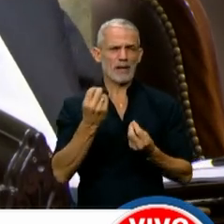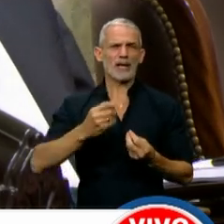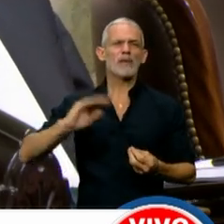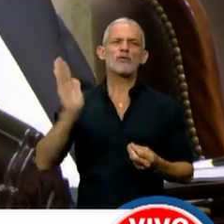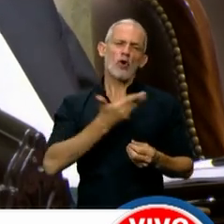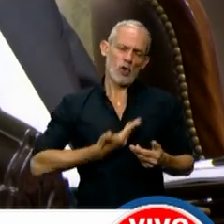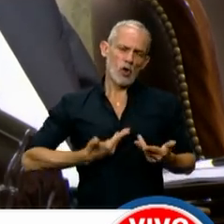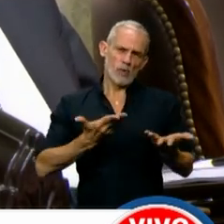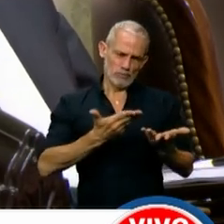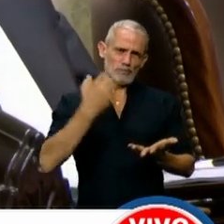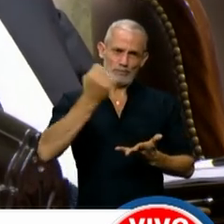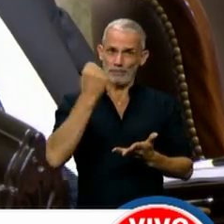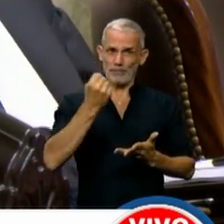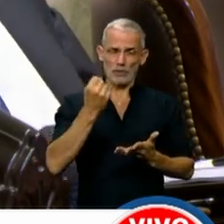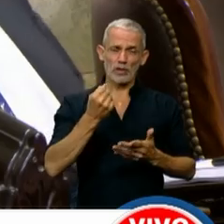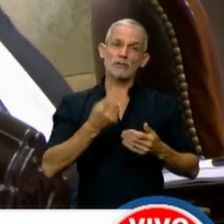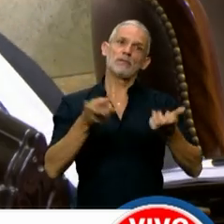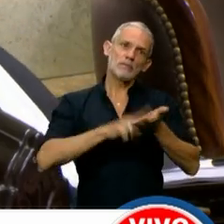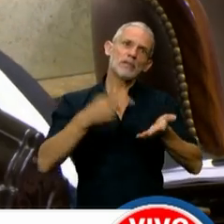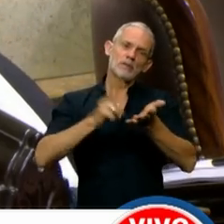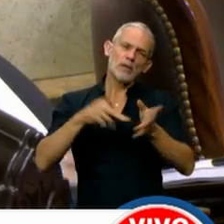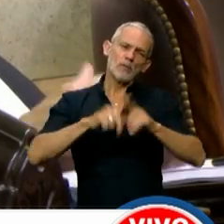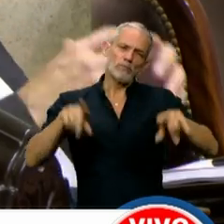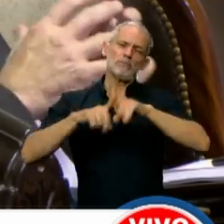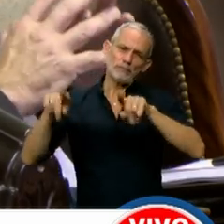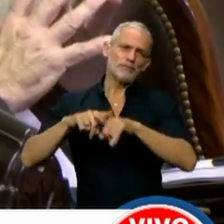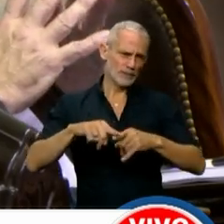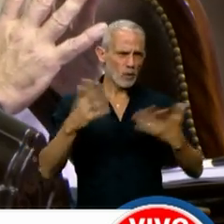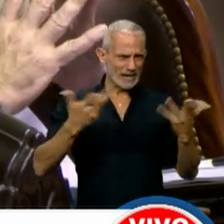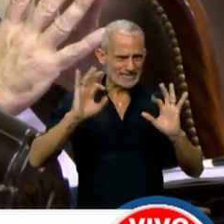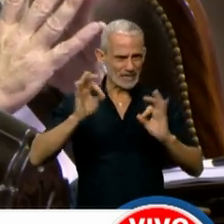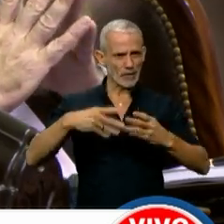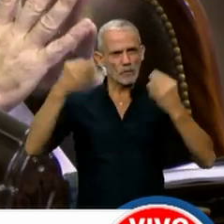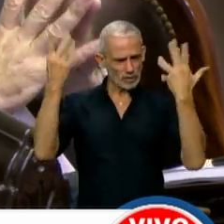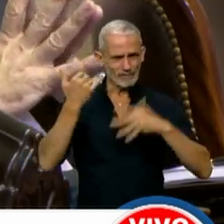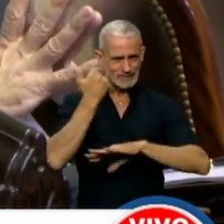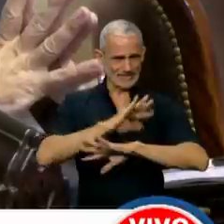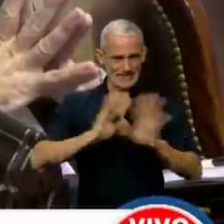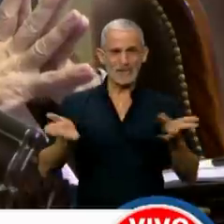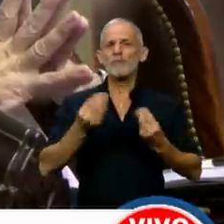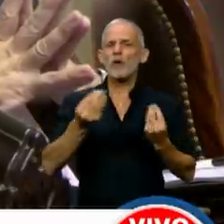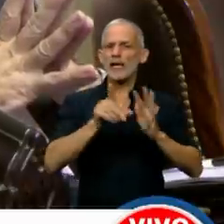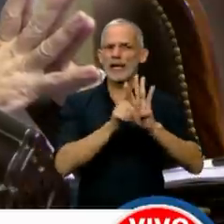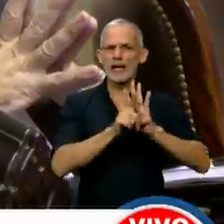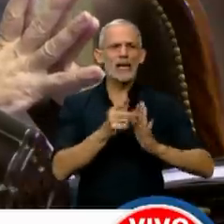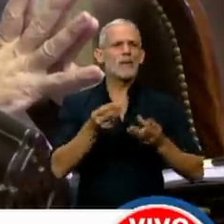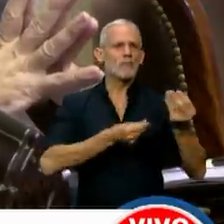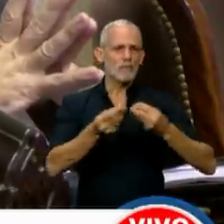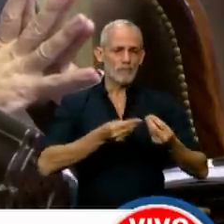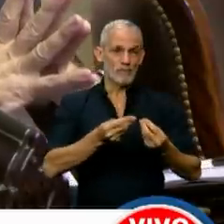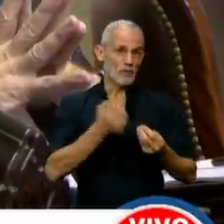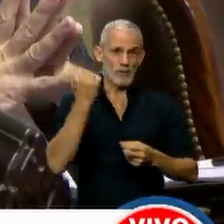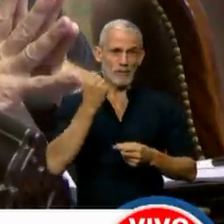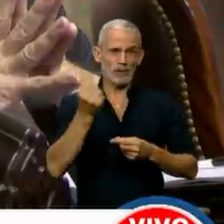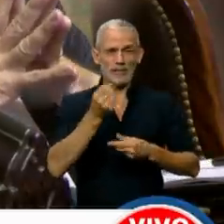todo gobierno y lo hemos escuchado muchas veces esta noche pero por qué es importante la ley de presupuesto para